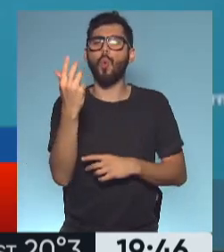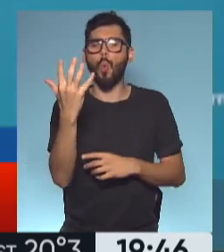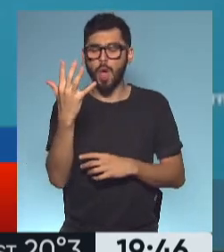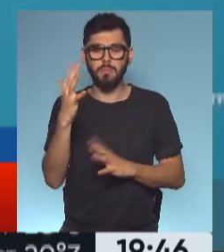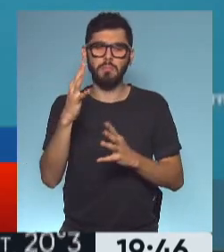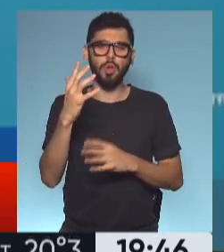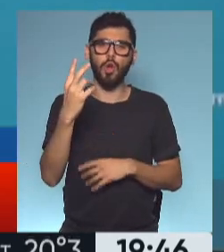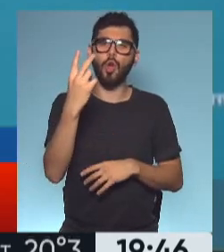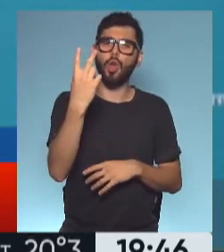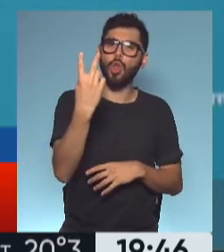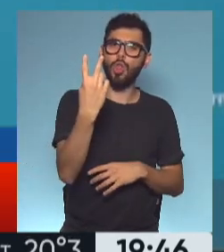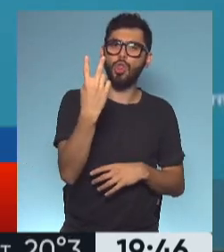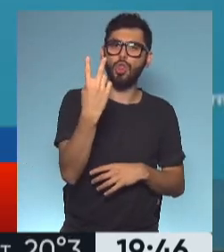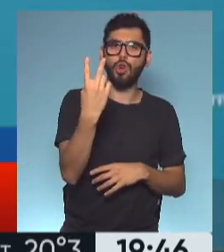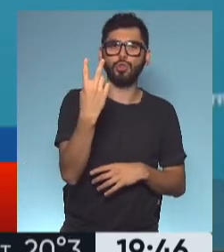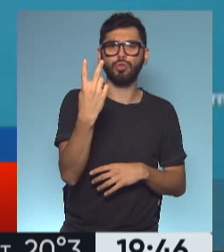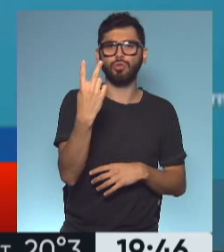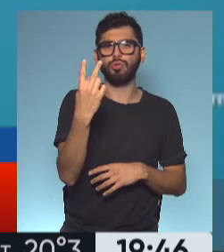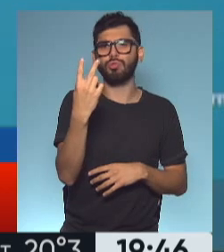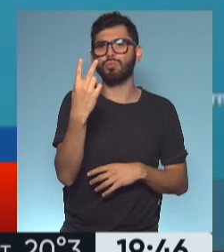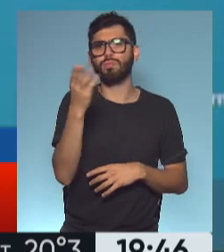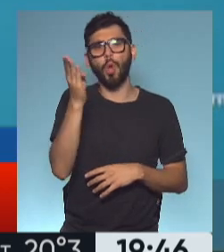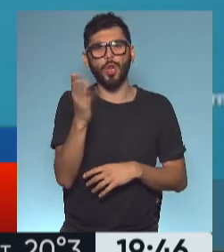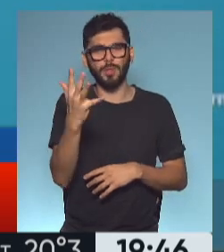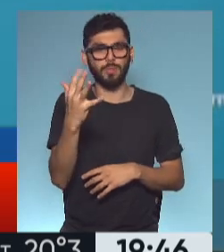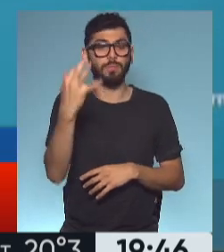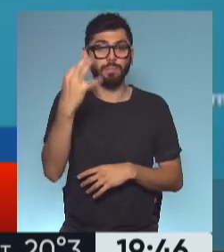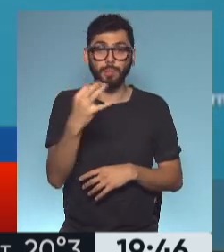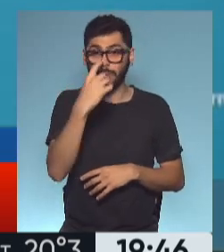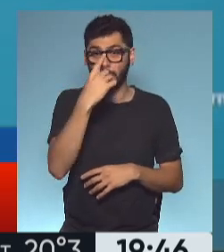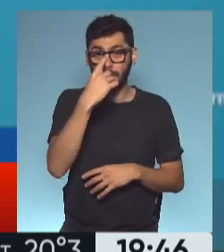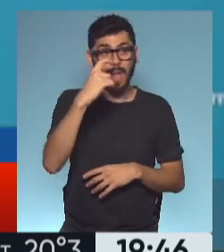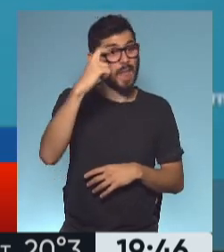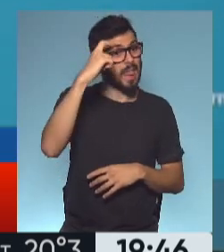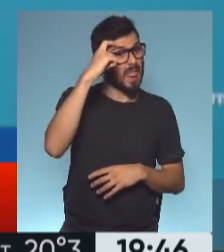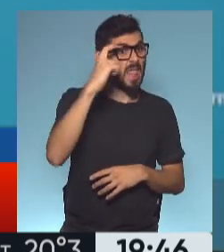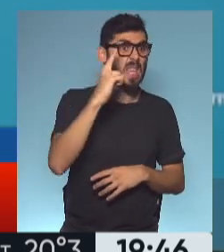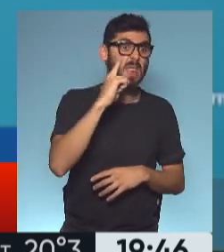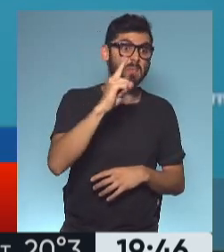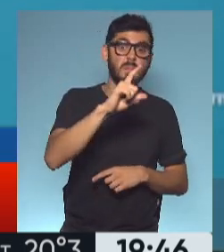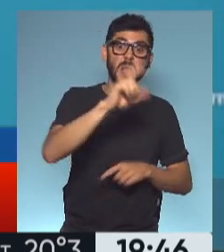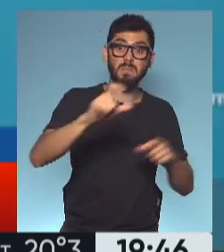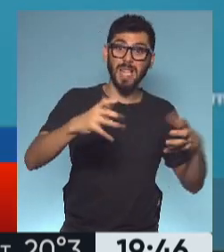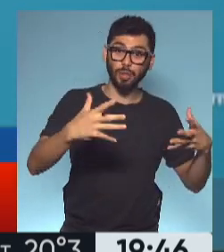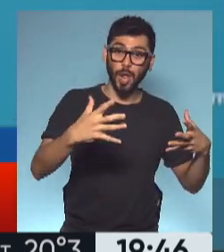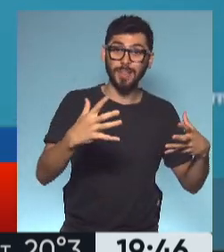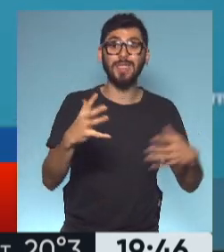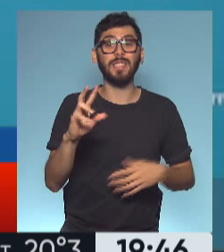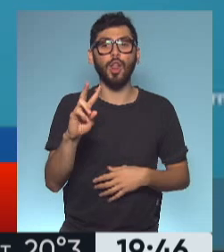del 2,5, cerca del 2,5. Esto quiere decir hablar de cada 10.000, de 250 muertos o más.